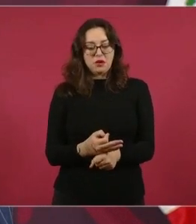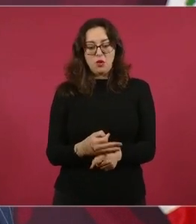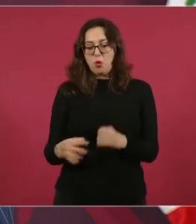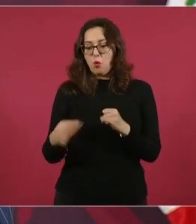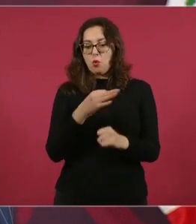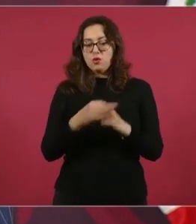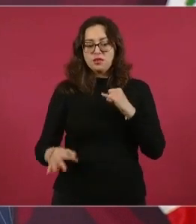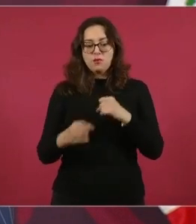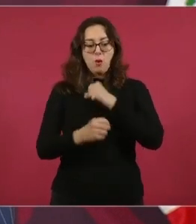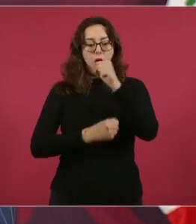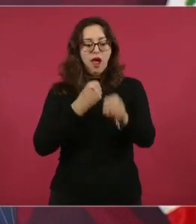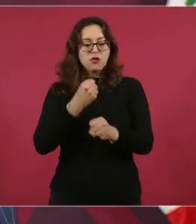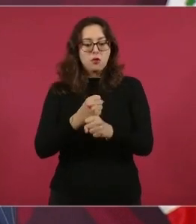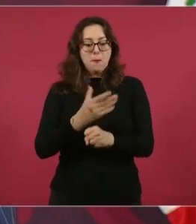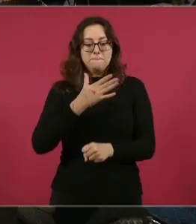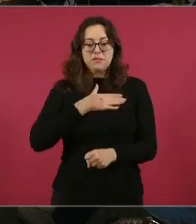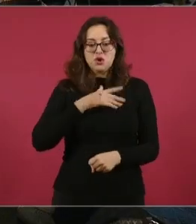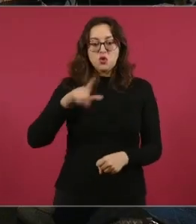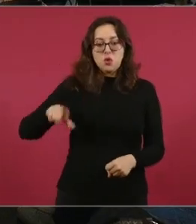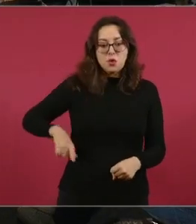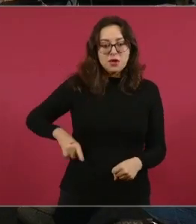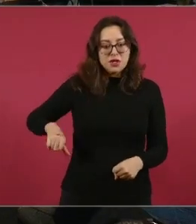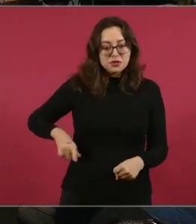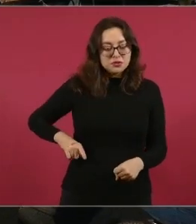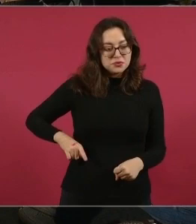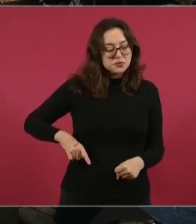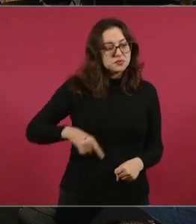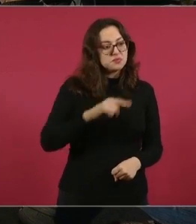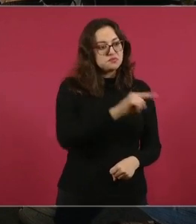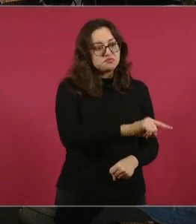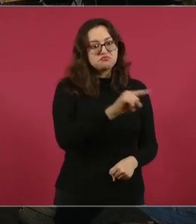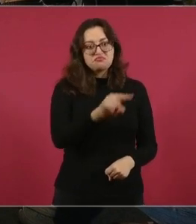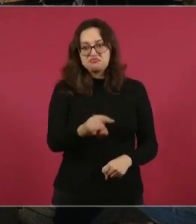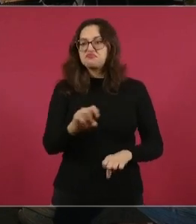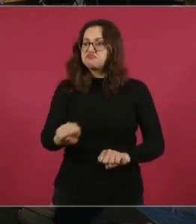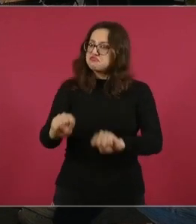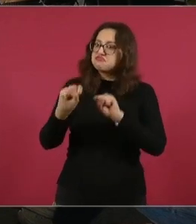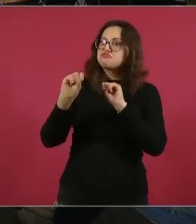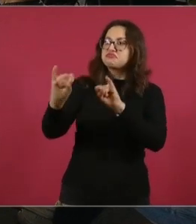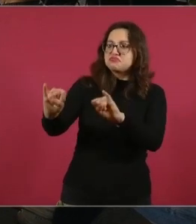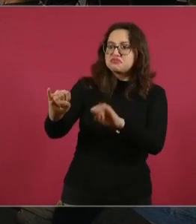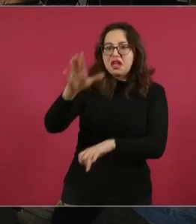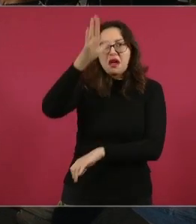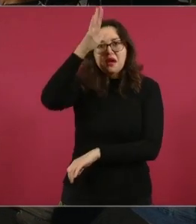nuestro gobierno el haber logrado este consenso.